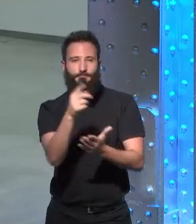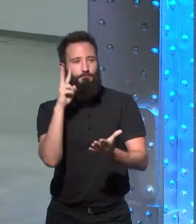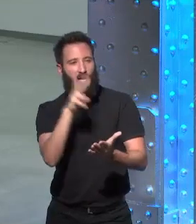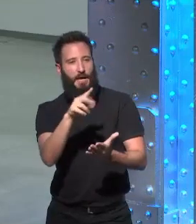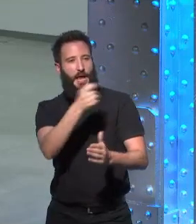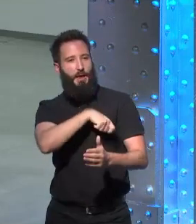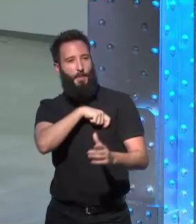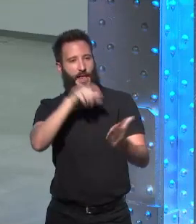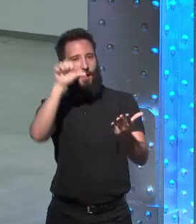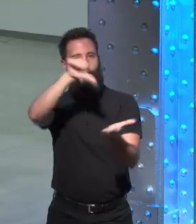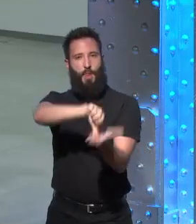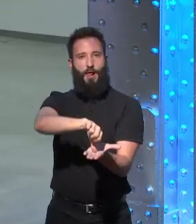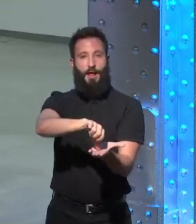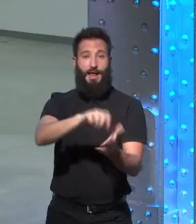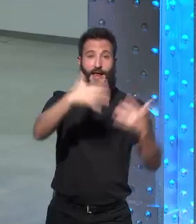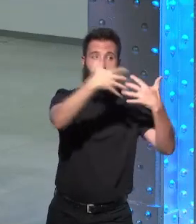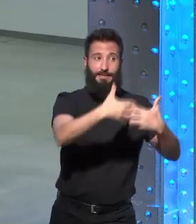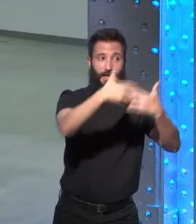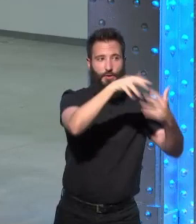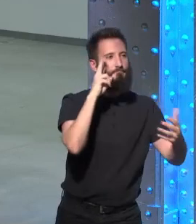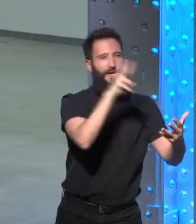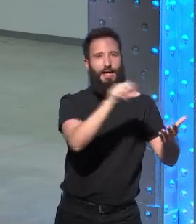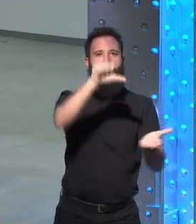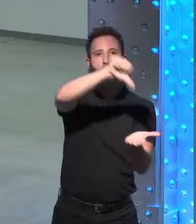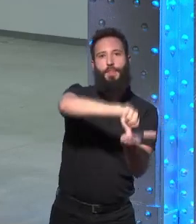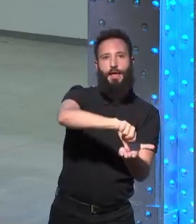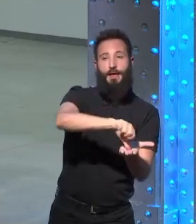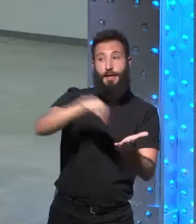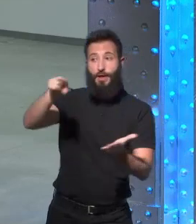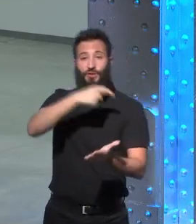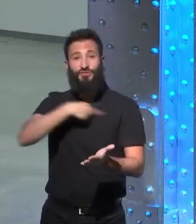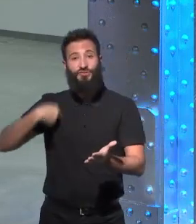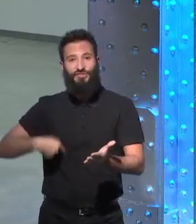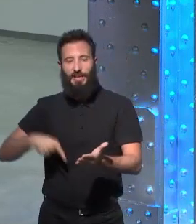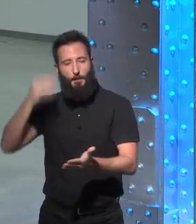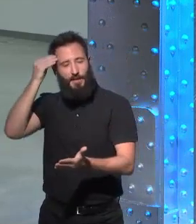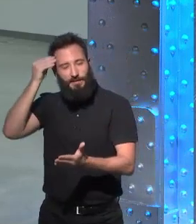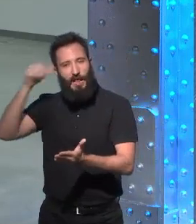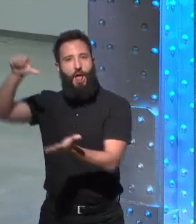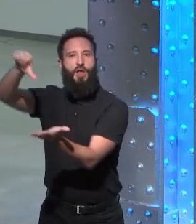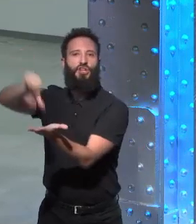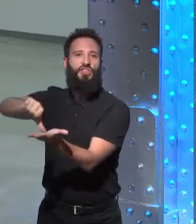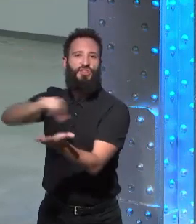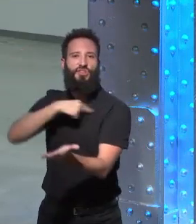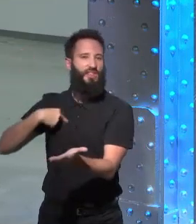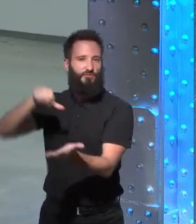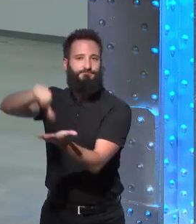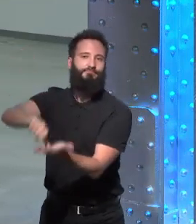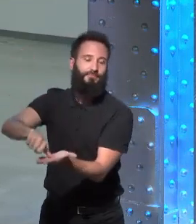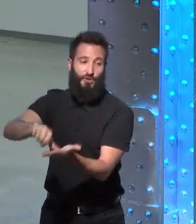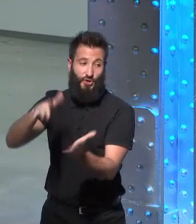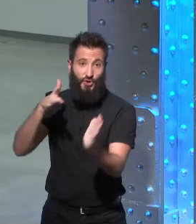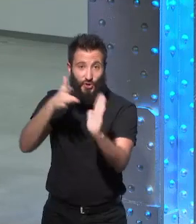está en el centro. Ahora he estado en China recientemente y para ellos China es el centro, ¿verdad? Entonces, el